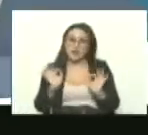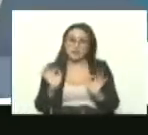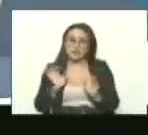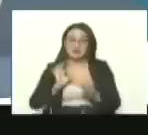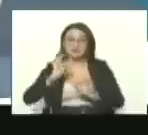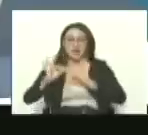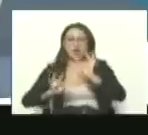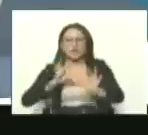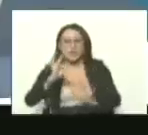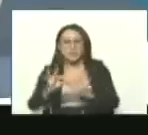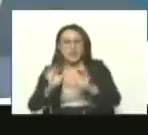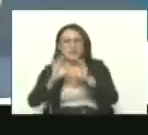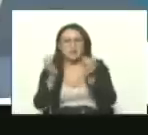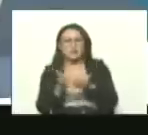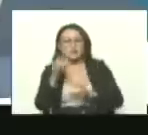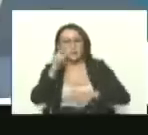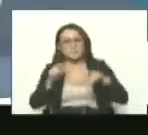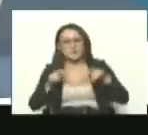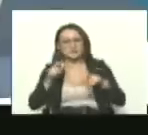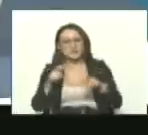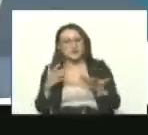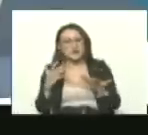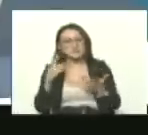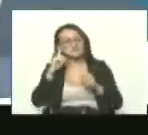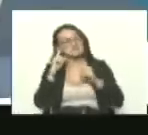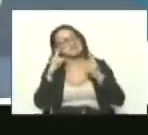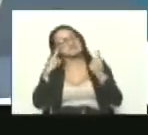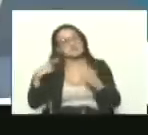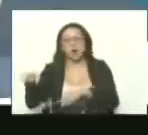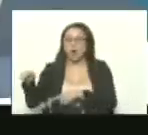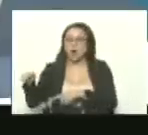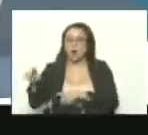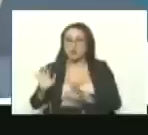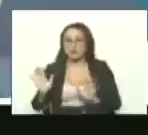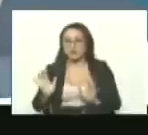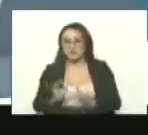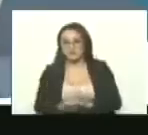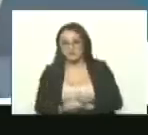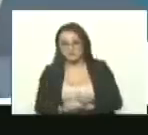mundo se hacen la vista gorda, que se llama, se hacen los locos.